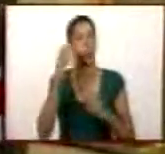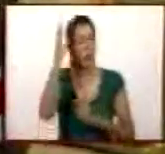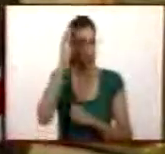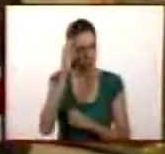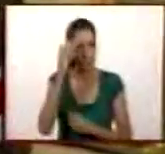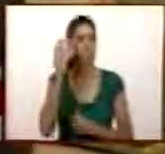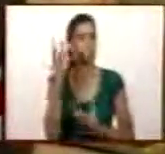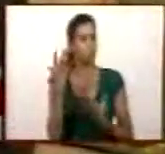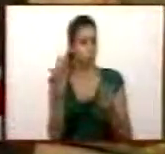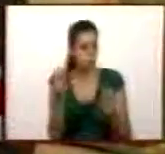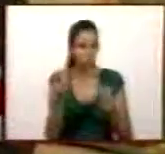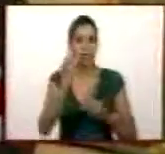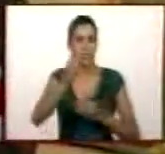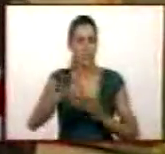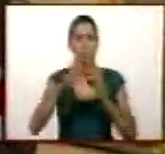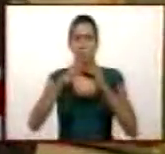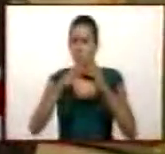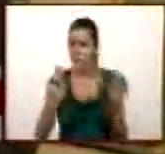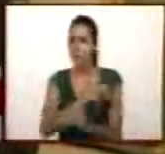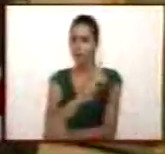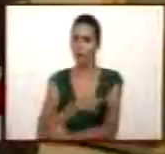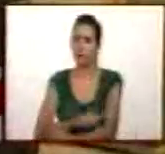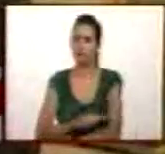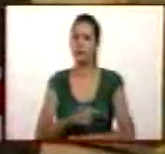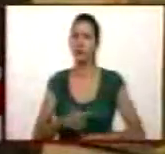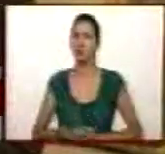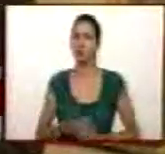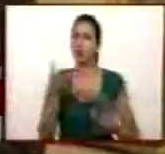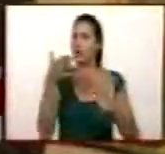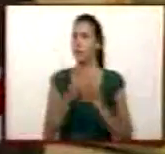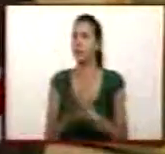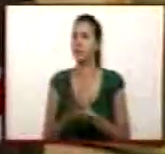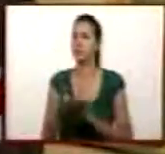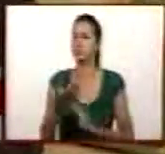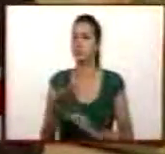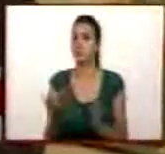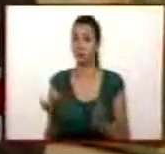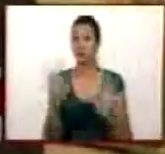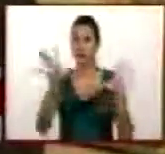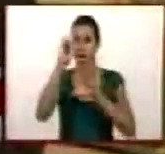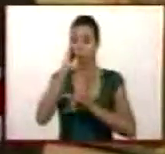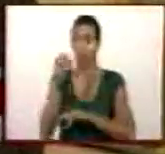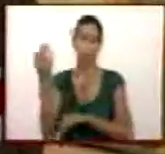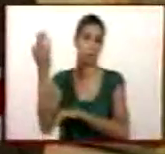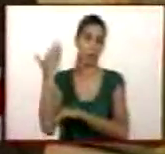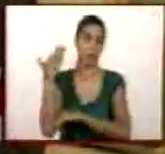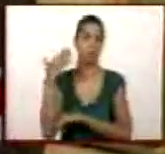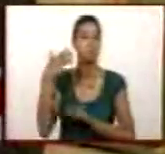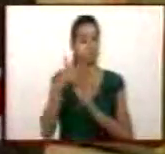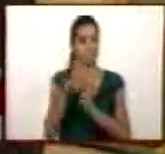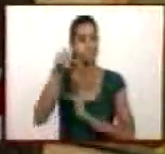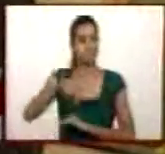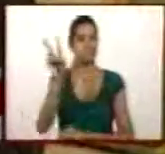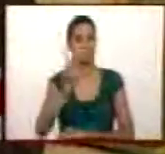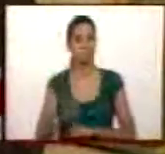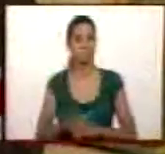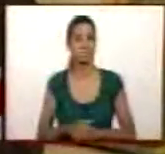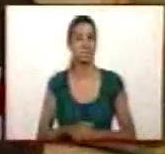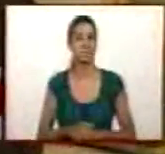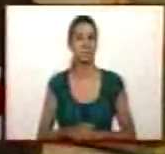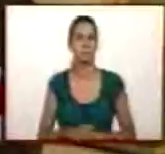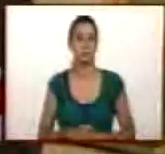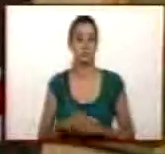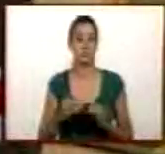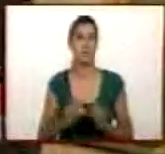conciencia y con toda nuestra fuerza los hechos que hace 10 años estremecieron a Venezuela y que marcaron